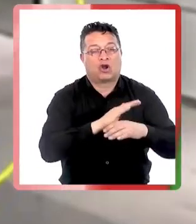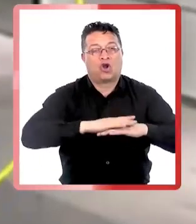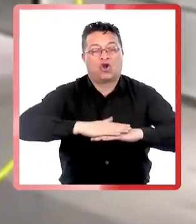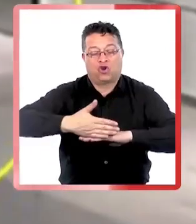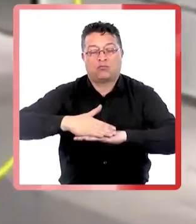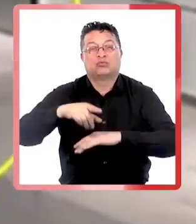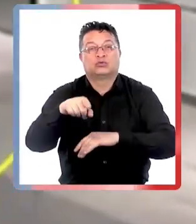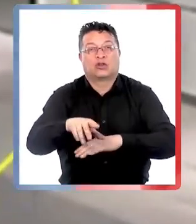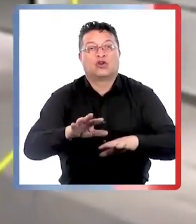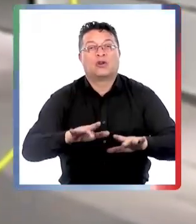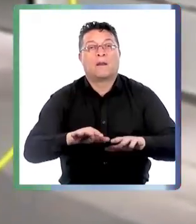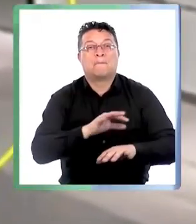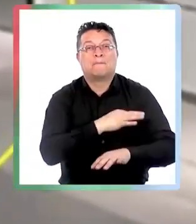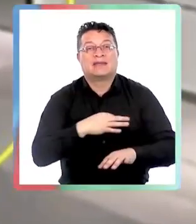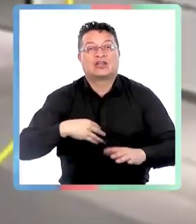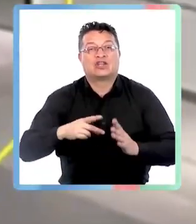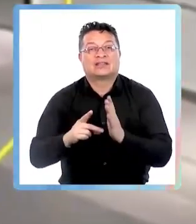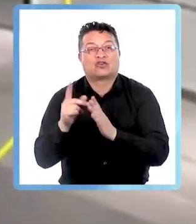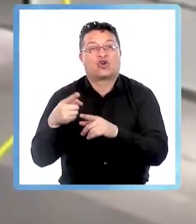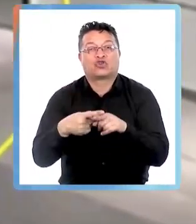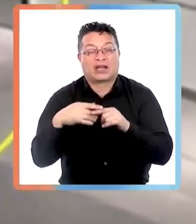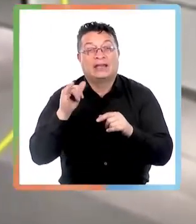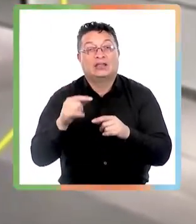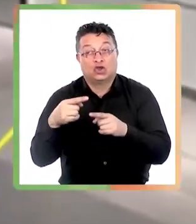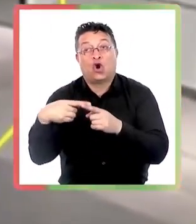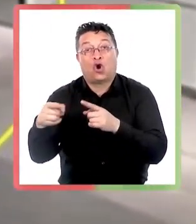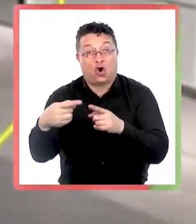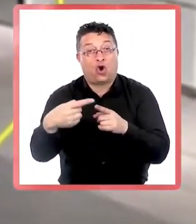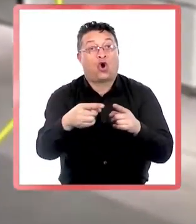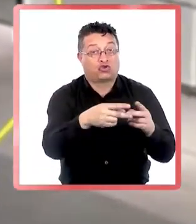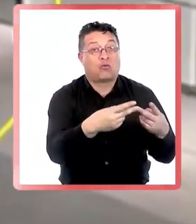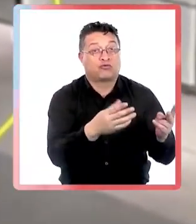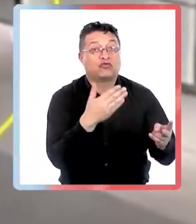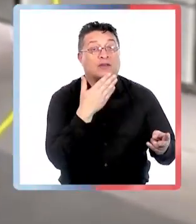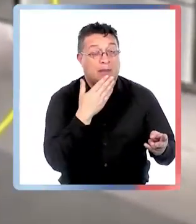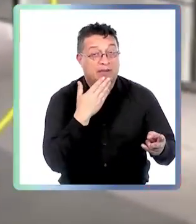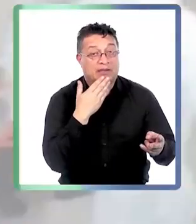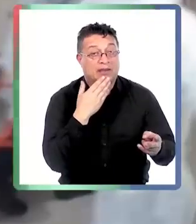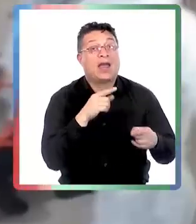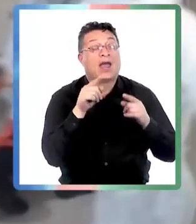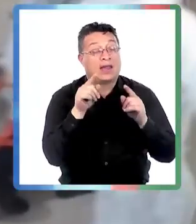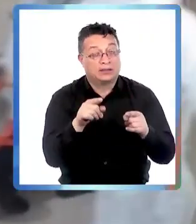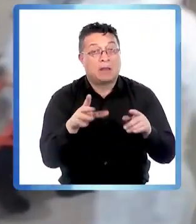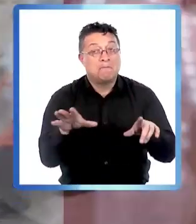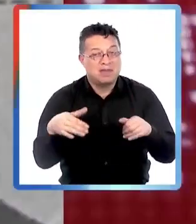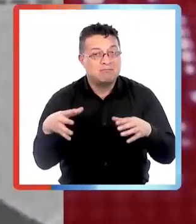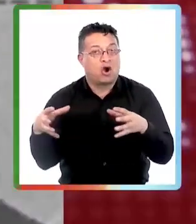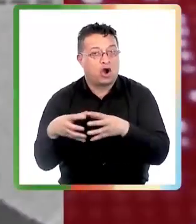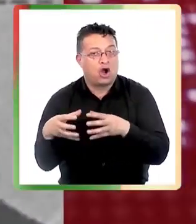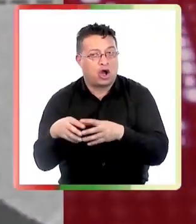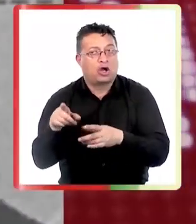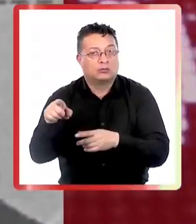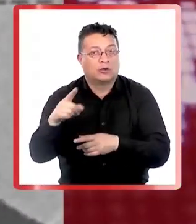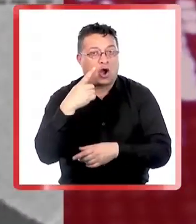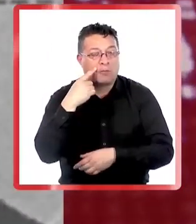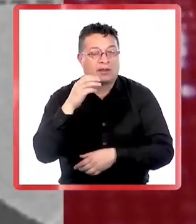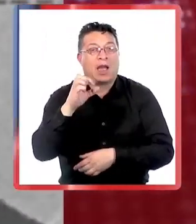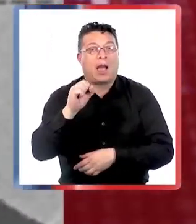seguidilla de robos de computadores en el Ministerio de Desarrollo Social y otras reparticiones públicas. Y todo indica que la misma